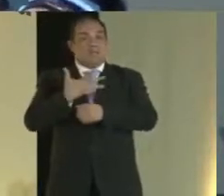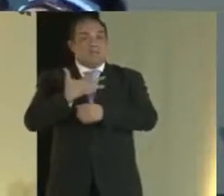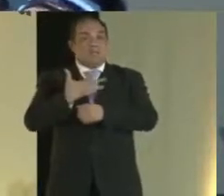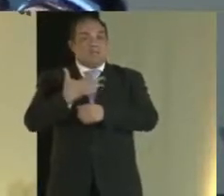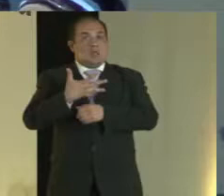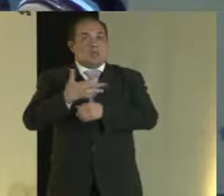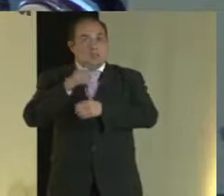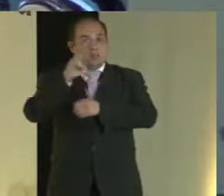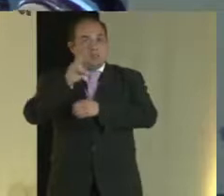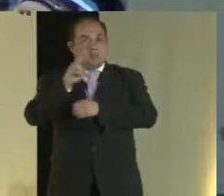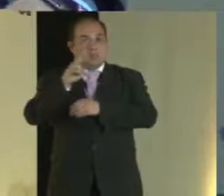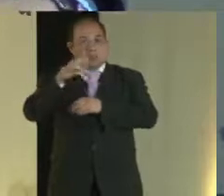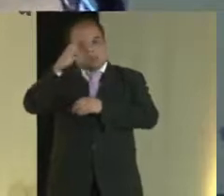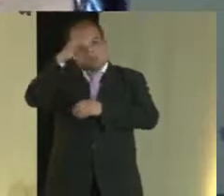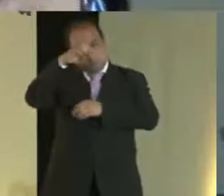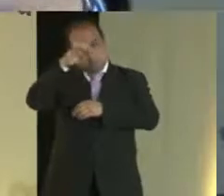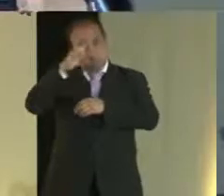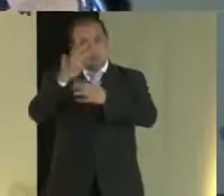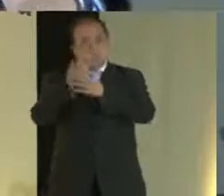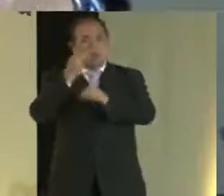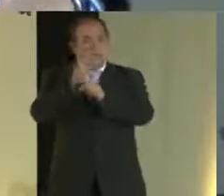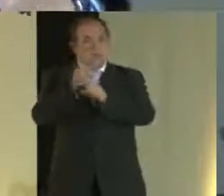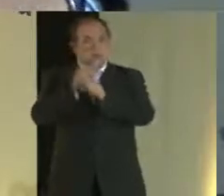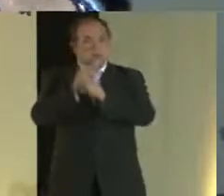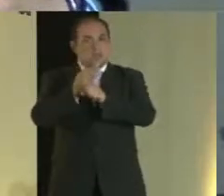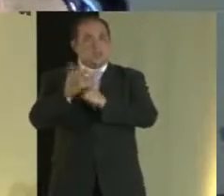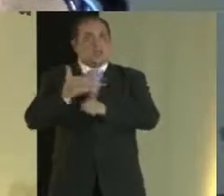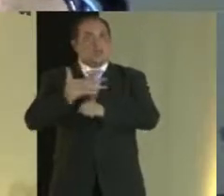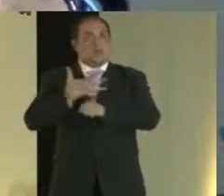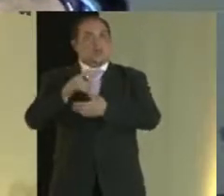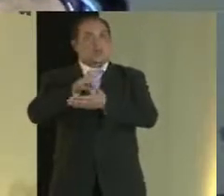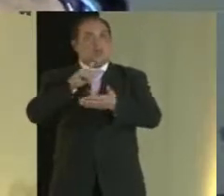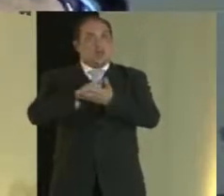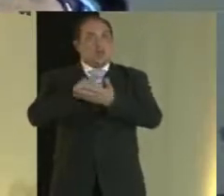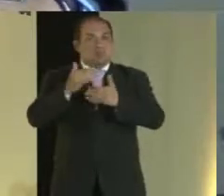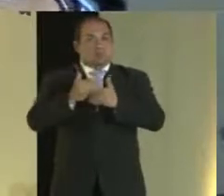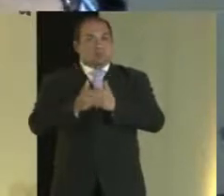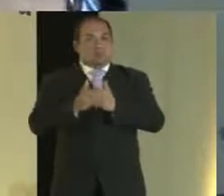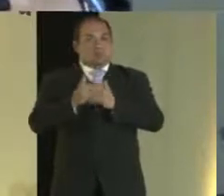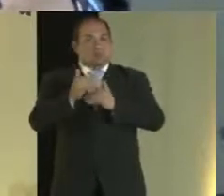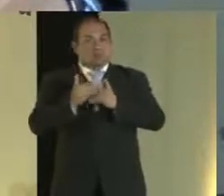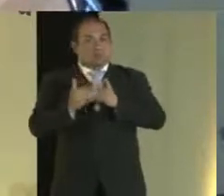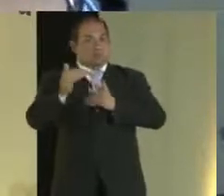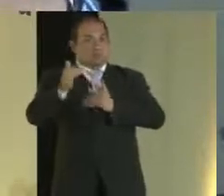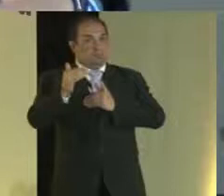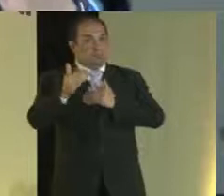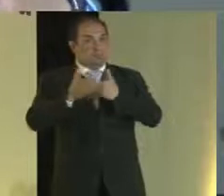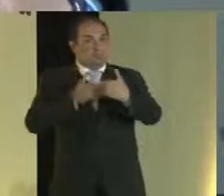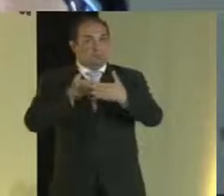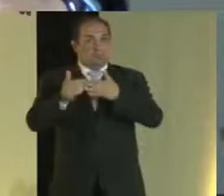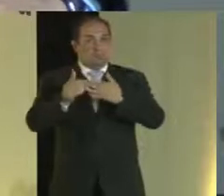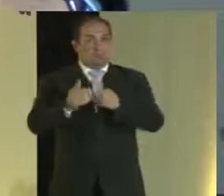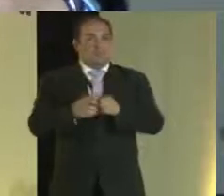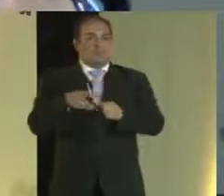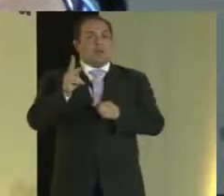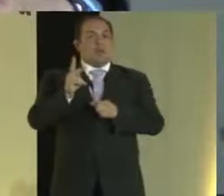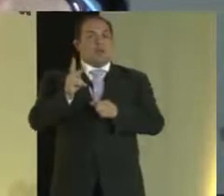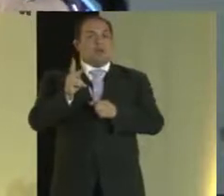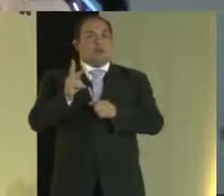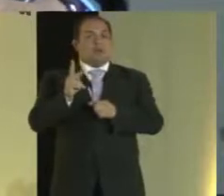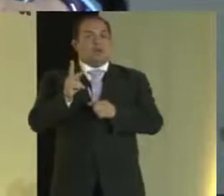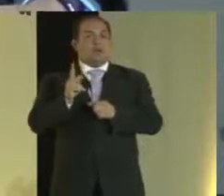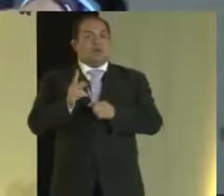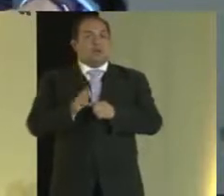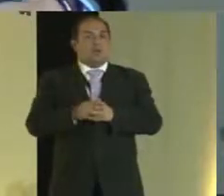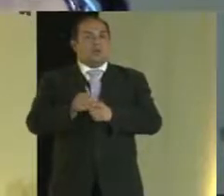que se mencionaron aquí, en donde a pesar de tener una ley muy avanzada, hay insatisfacción en la forma en que